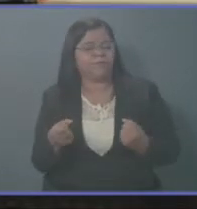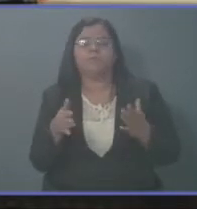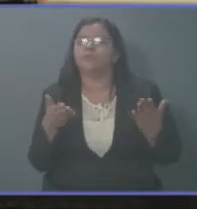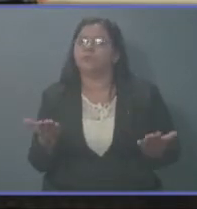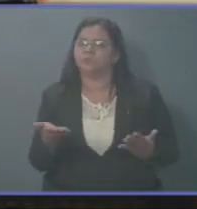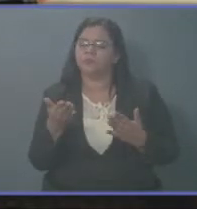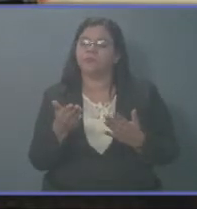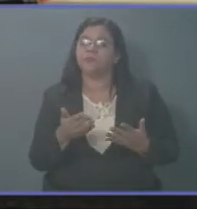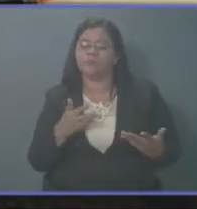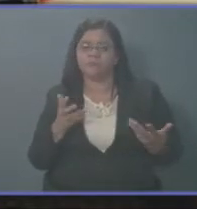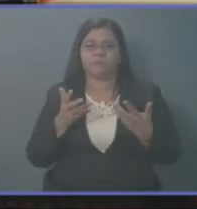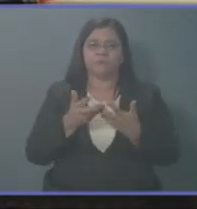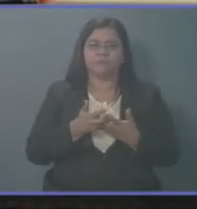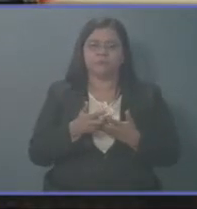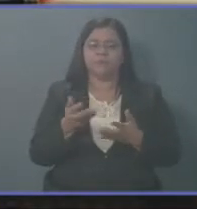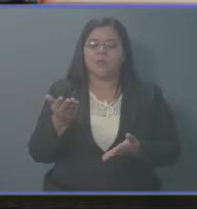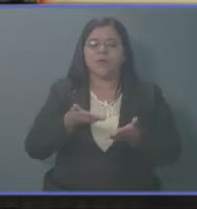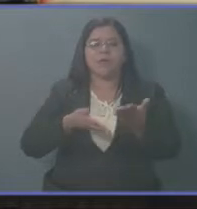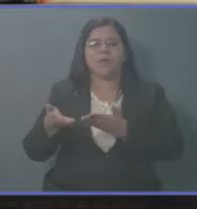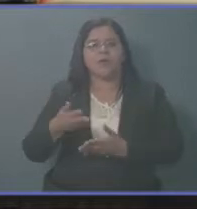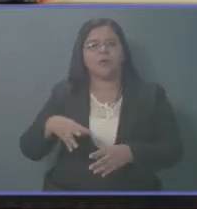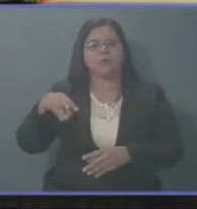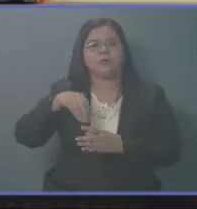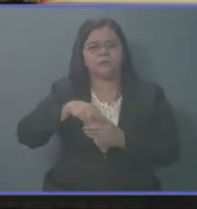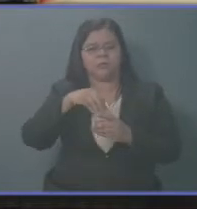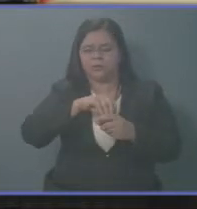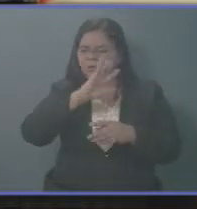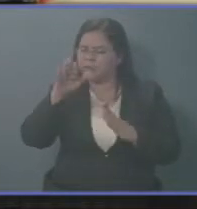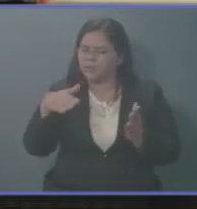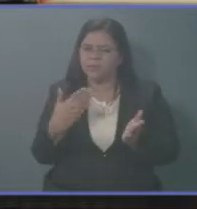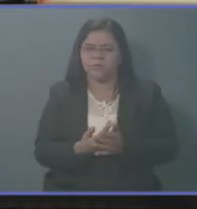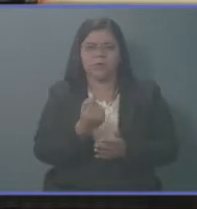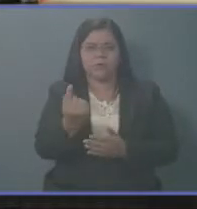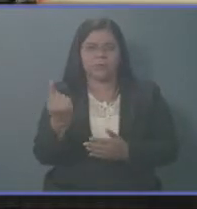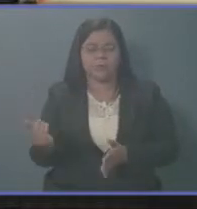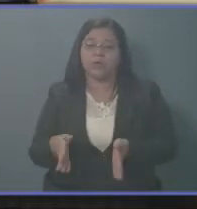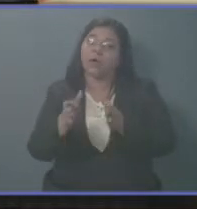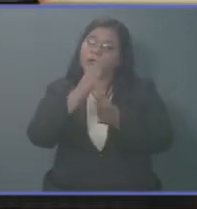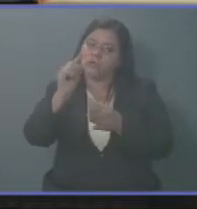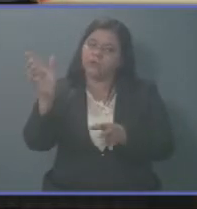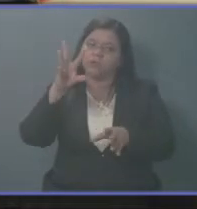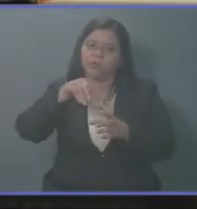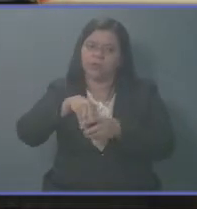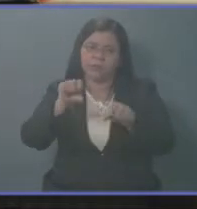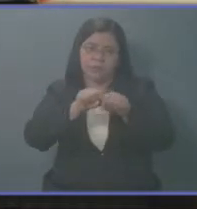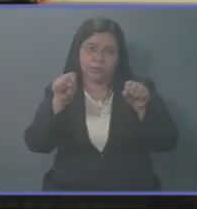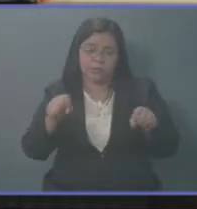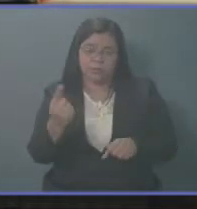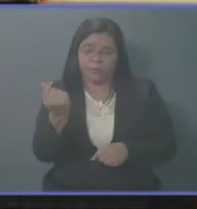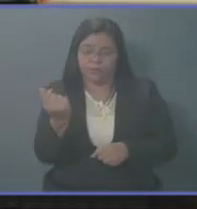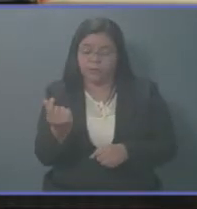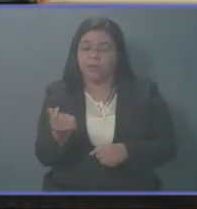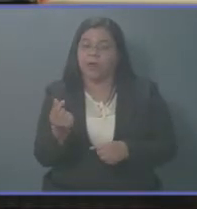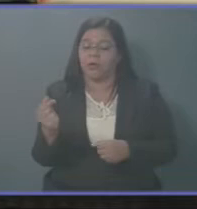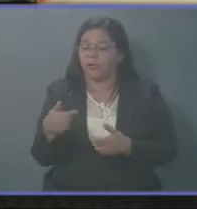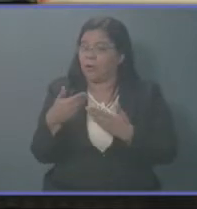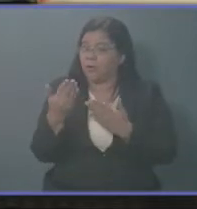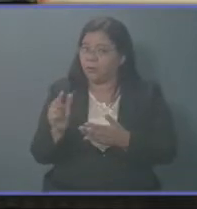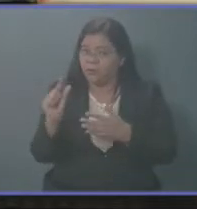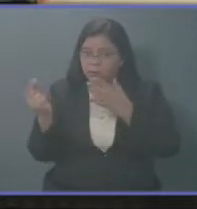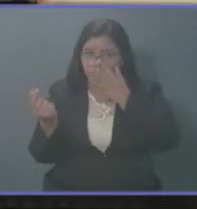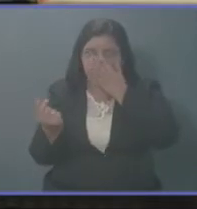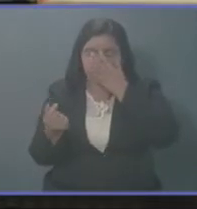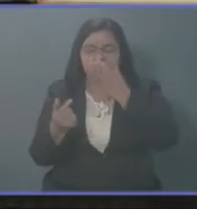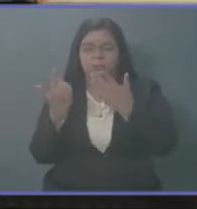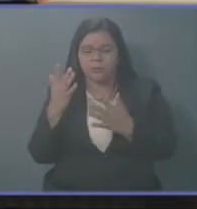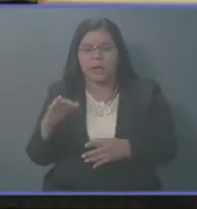del ejercicio del negocio bancario de todos los integrantes del sistema financiero. El otorgamiento de un crédito agropecuario conlleva, parte